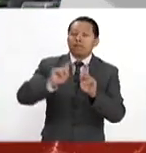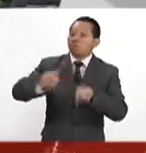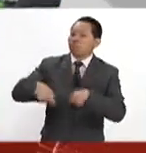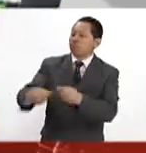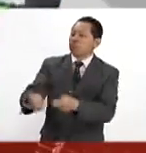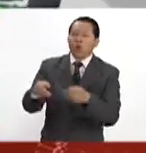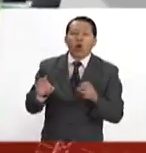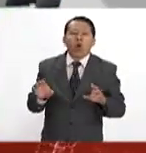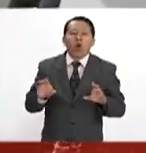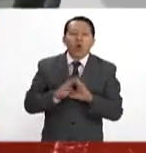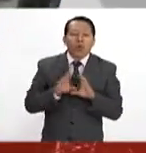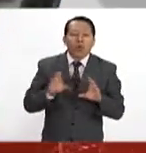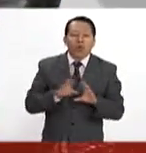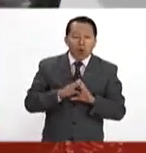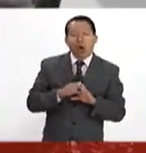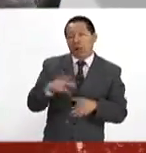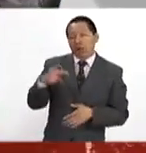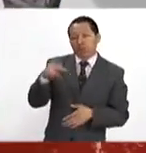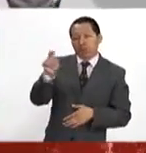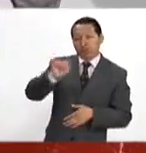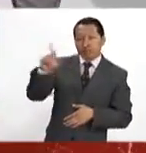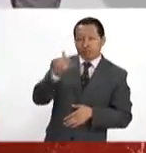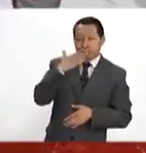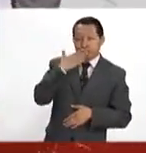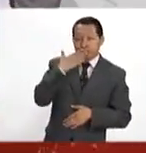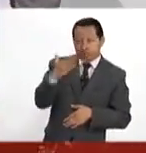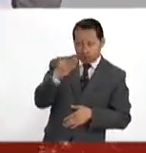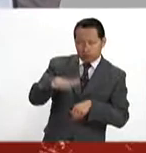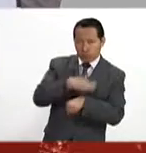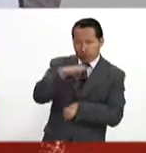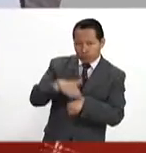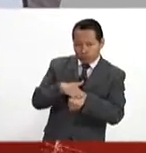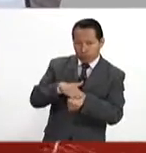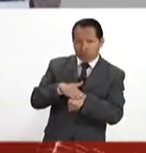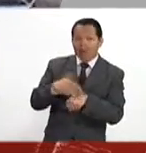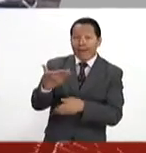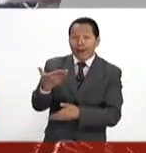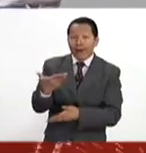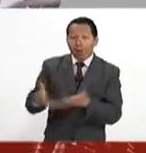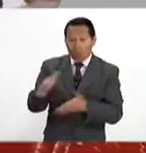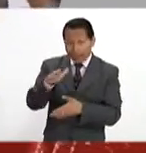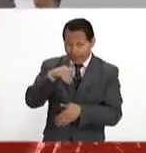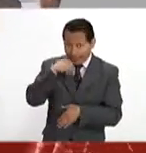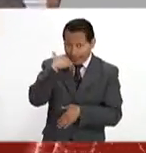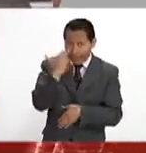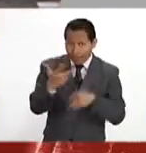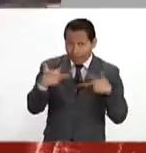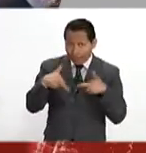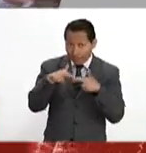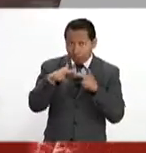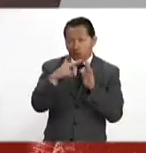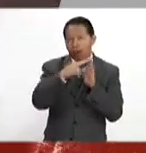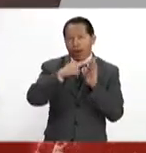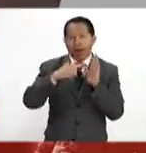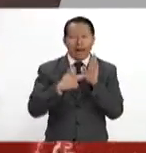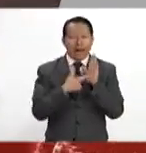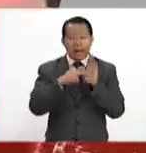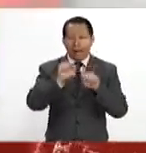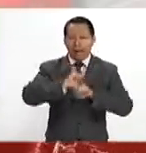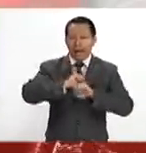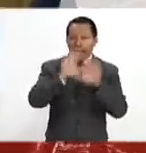otra más que el mérito. Hoy las reglas para entrar al servicio profesional docente son reglas totalmente